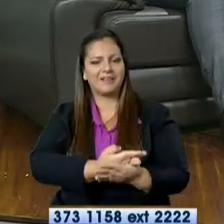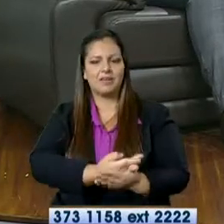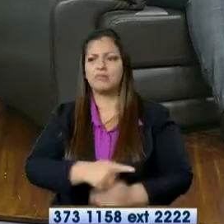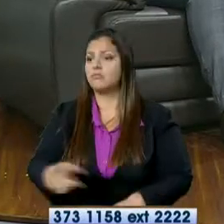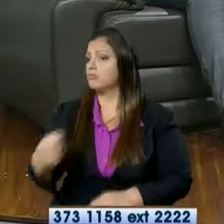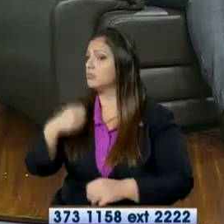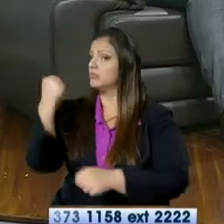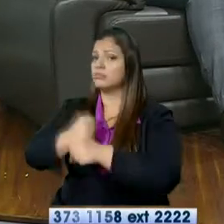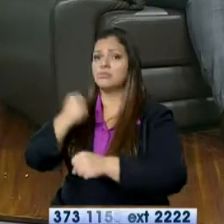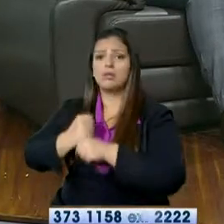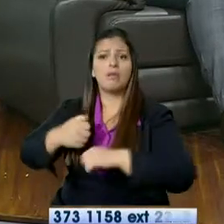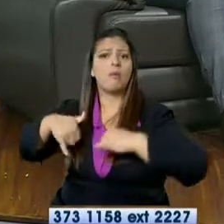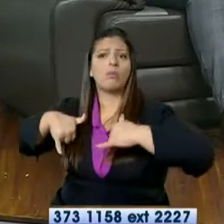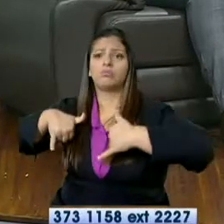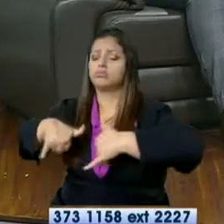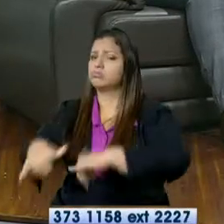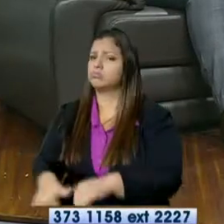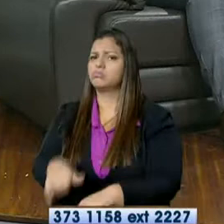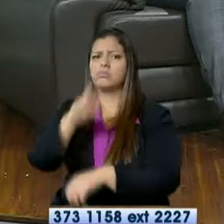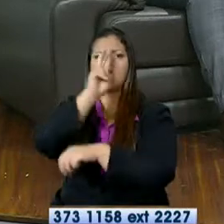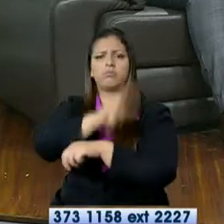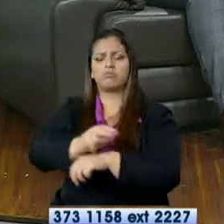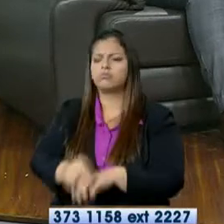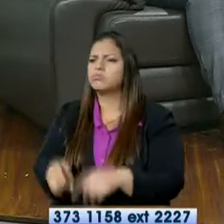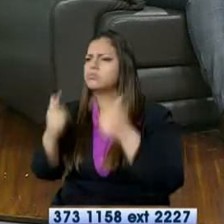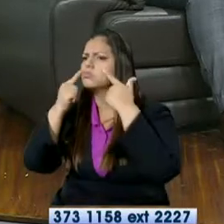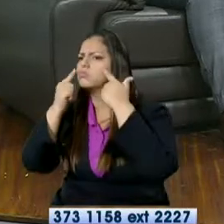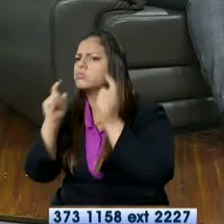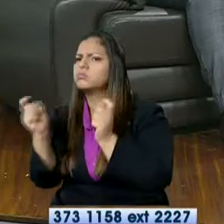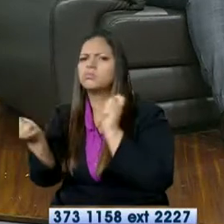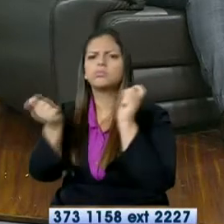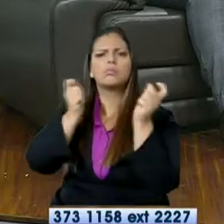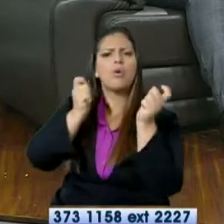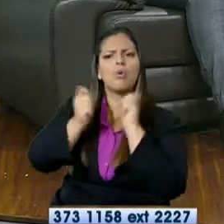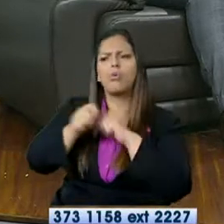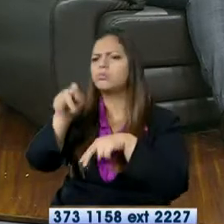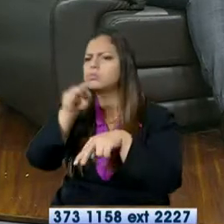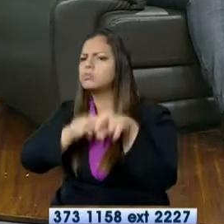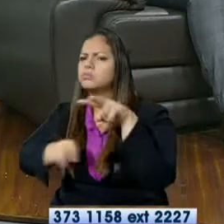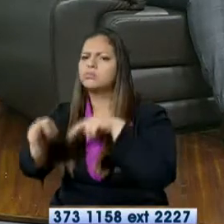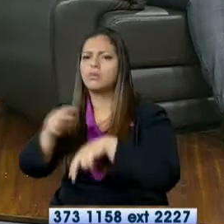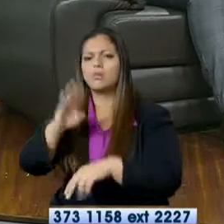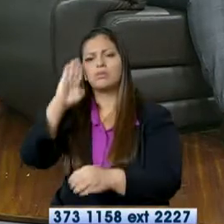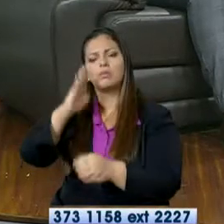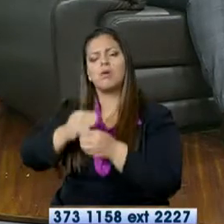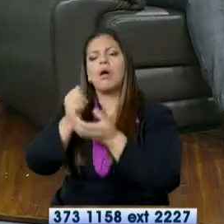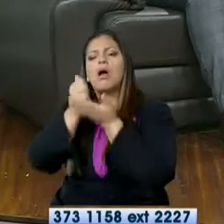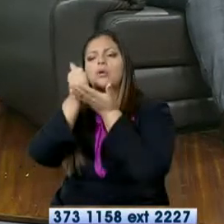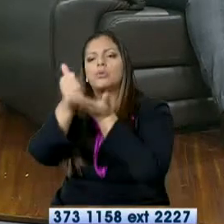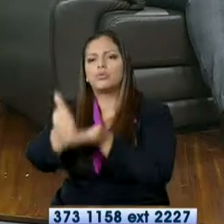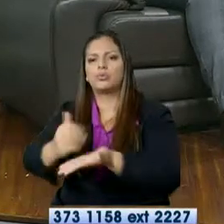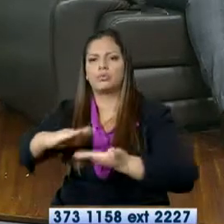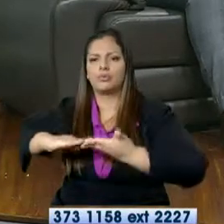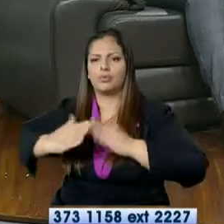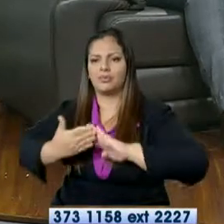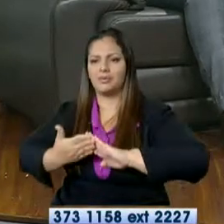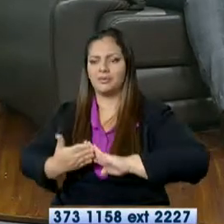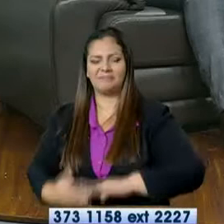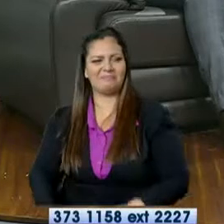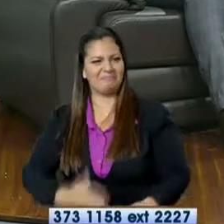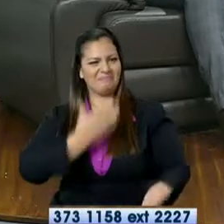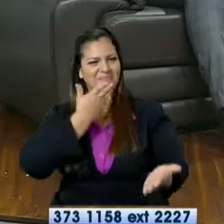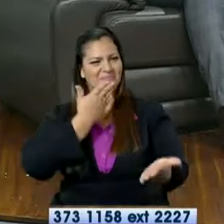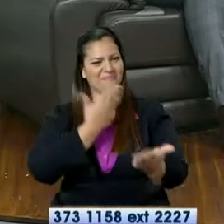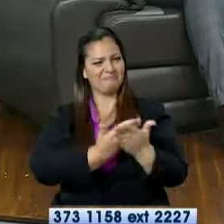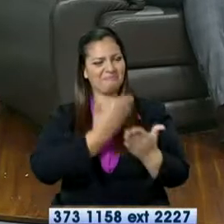constantes intensos y estaremos al pie y al servicio de la comunidad gracias intendente por haber estar con nosotros el intendente general de policía